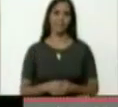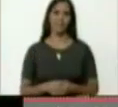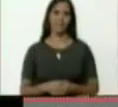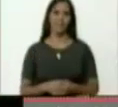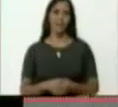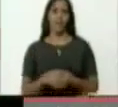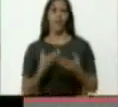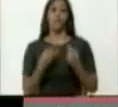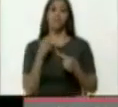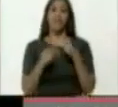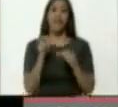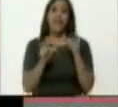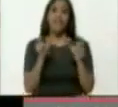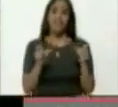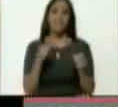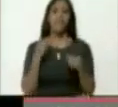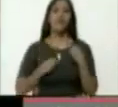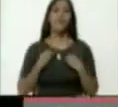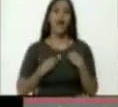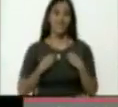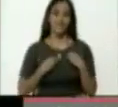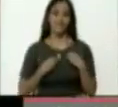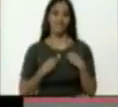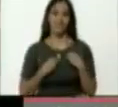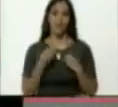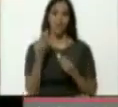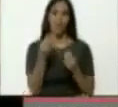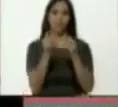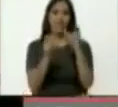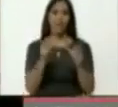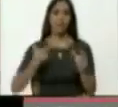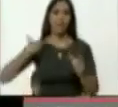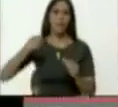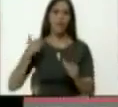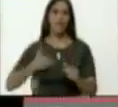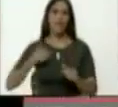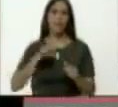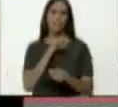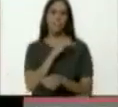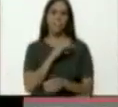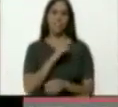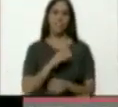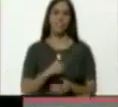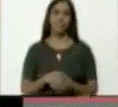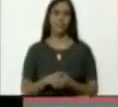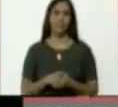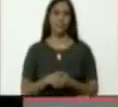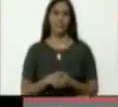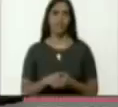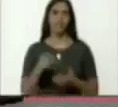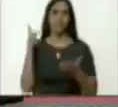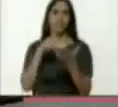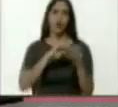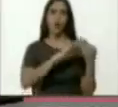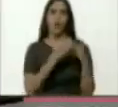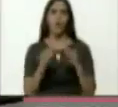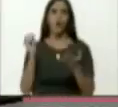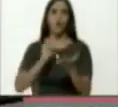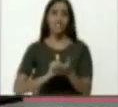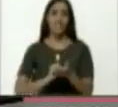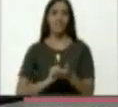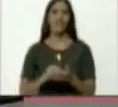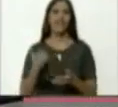mucha gente preocupada. Hay mucha gente que está diciendo, me voy de Argentina para Chile. Sí. Llegó el comunismo nuevamente a